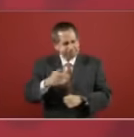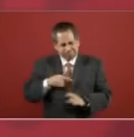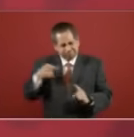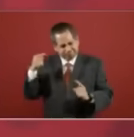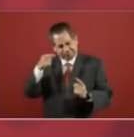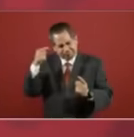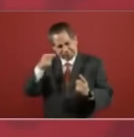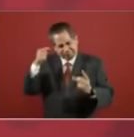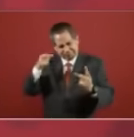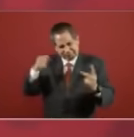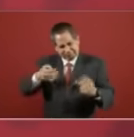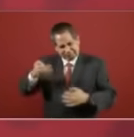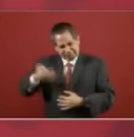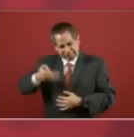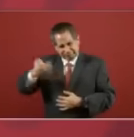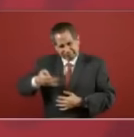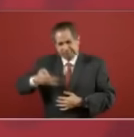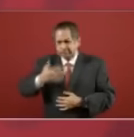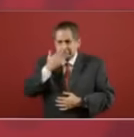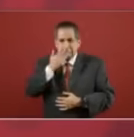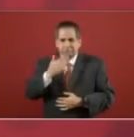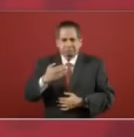Bien, sí, sí. Veía yo ahí